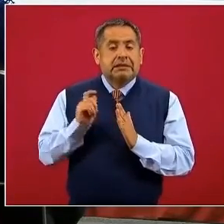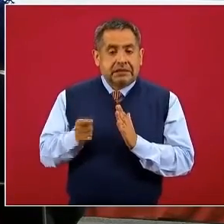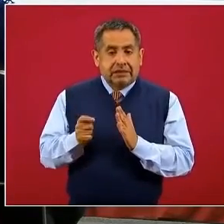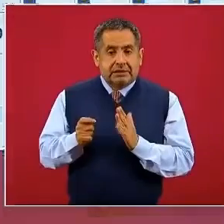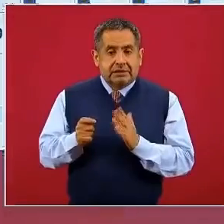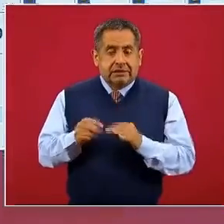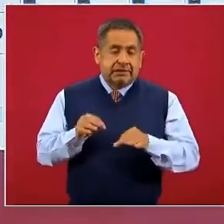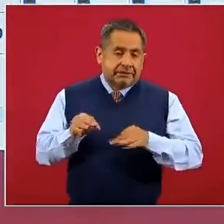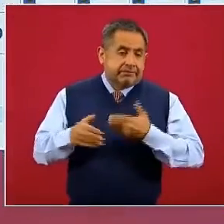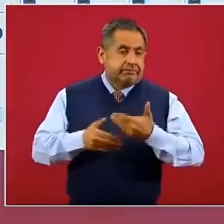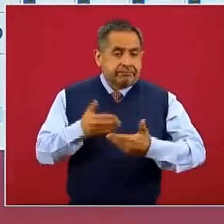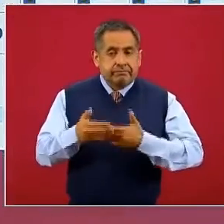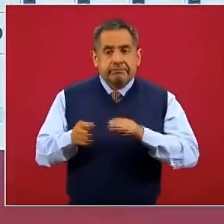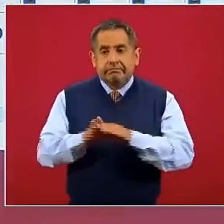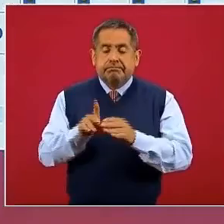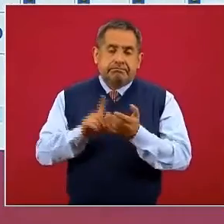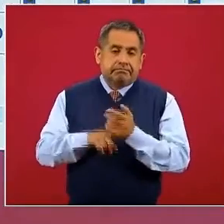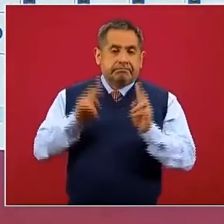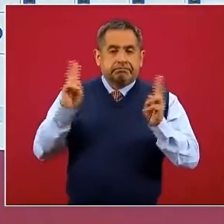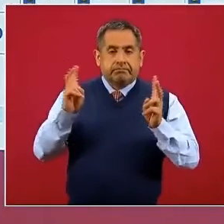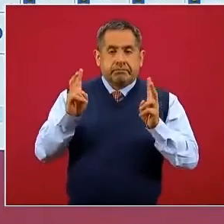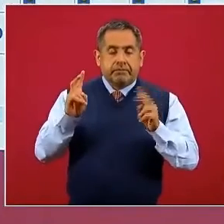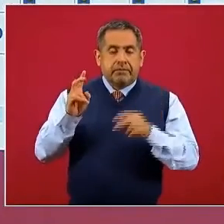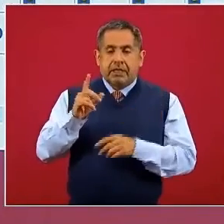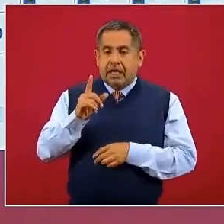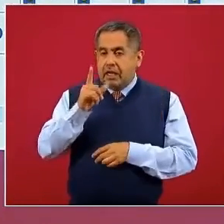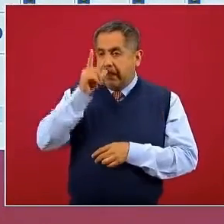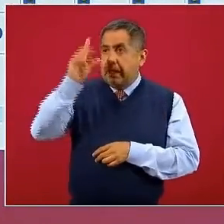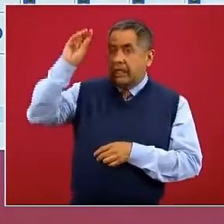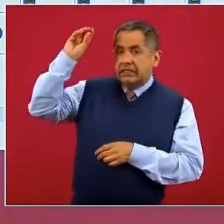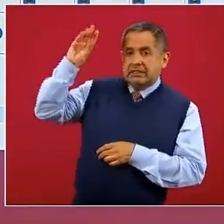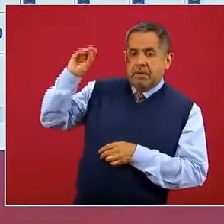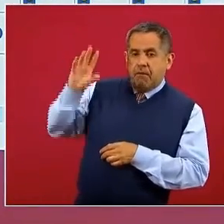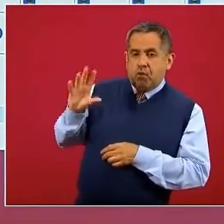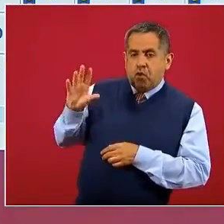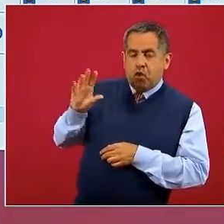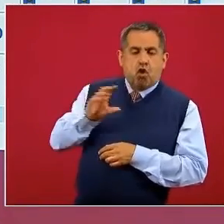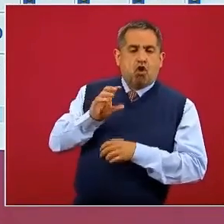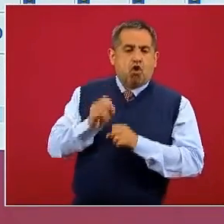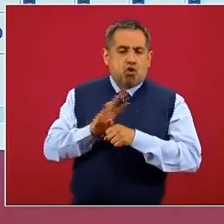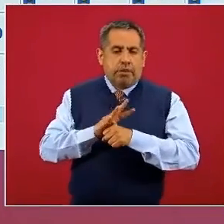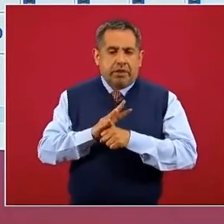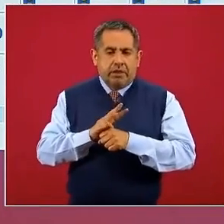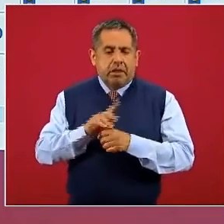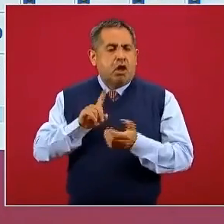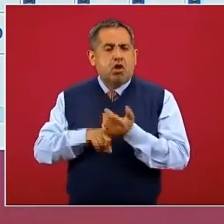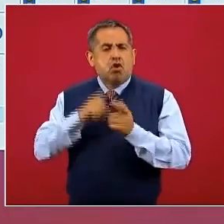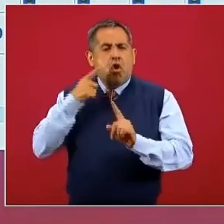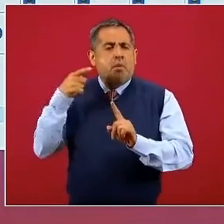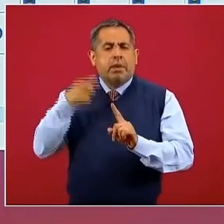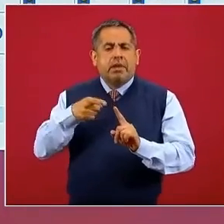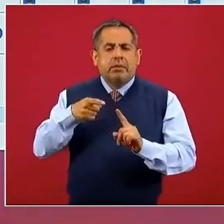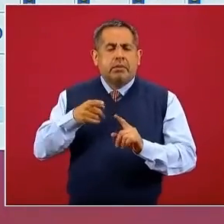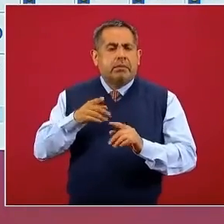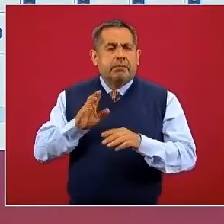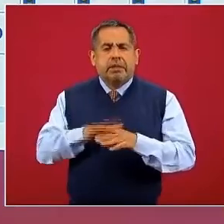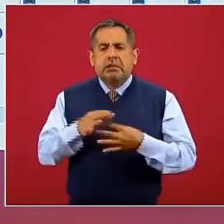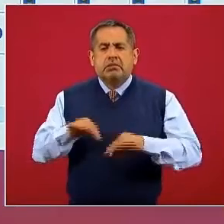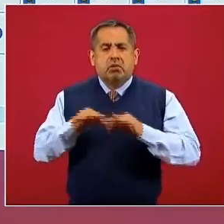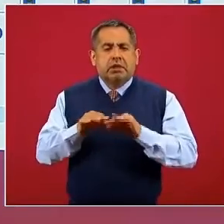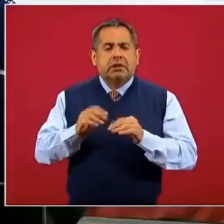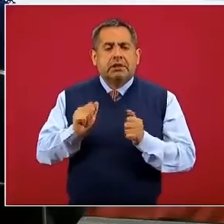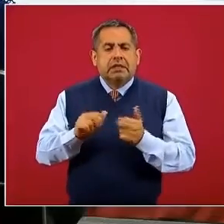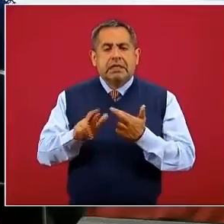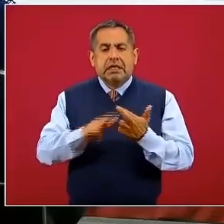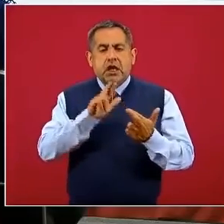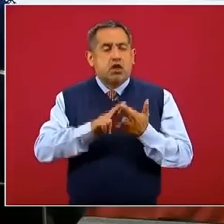estas actividades que emanan del semáforo de riesgo COVID, que su principal objetivo es, de manera regionalizada, y